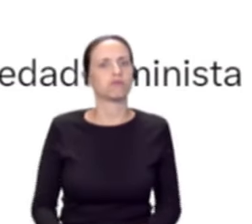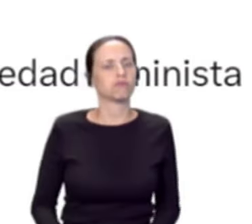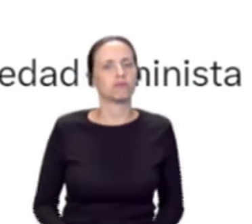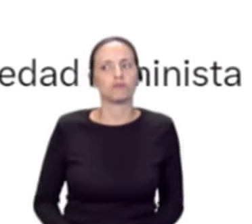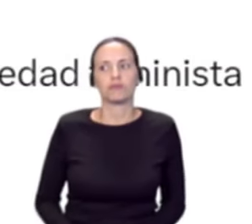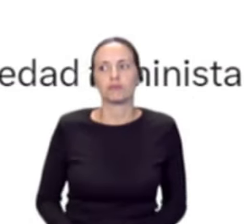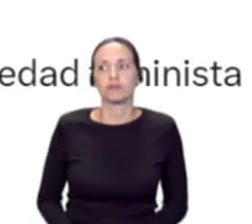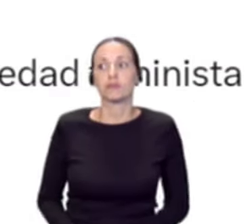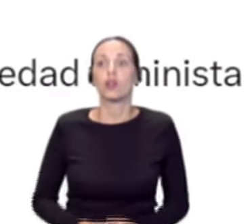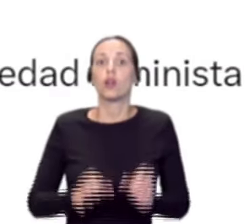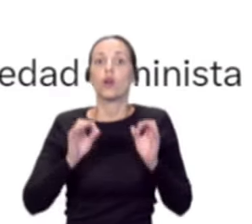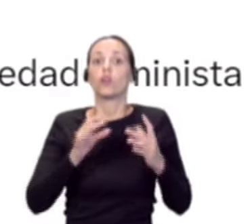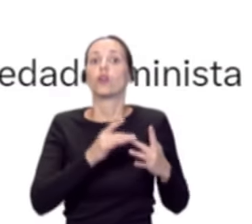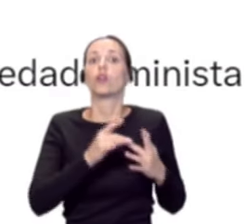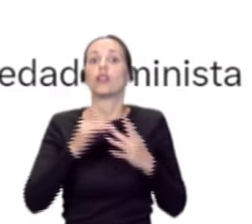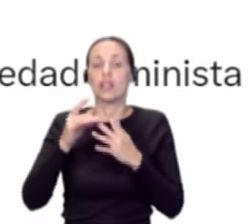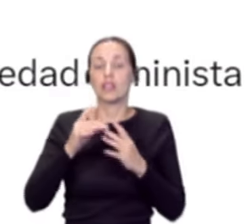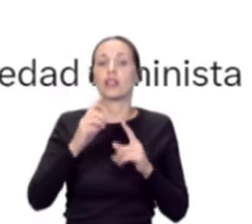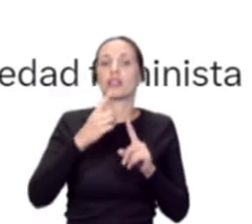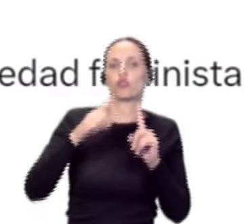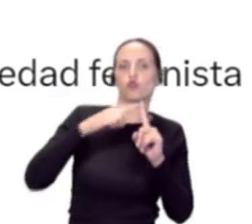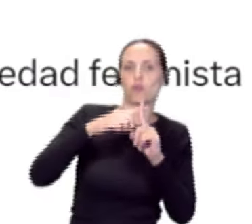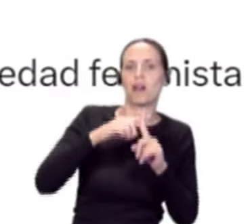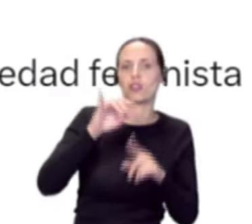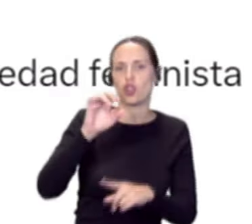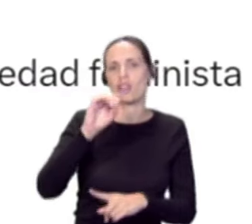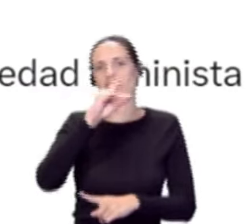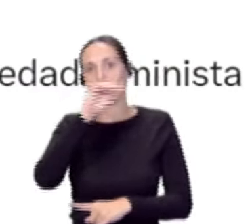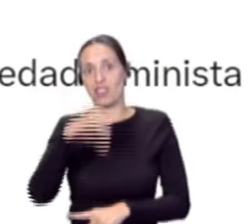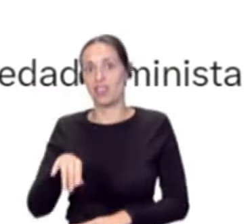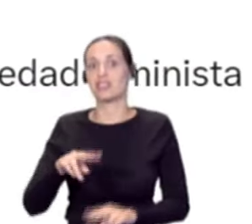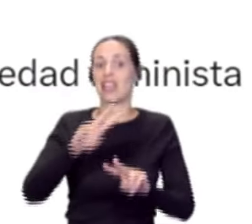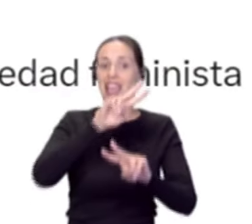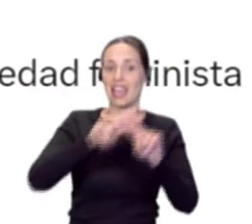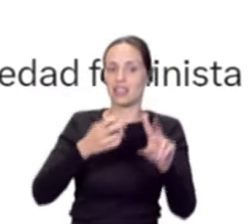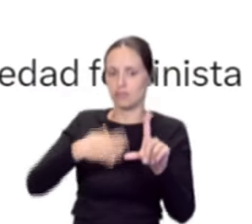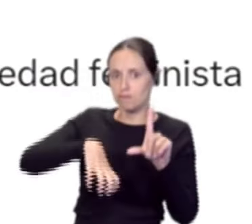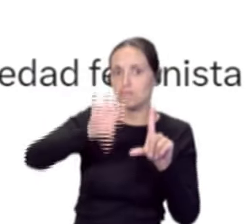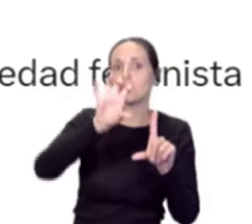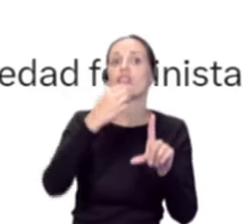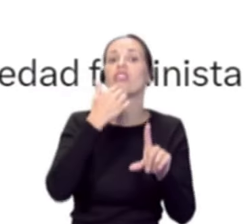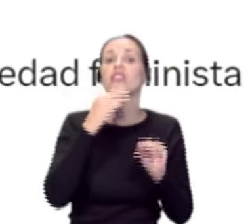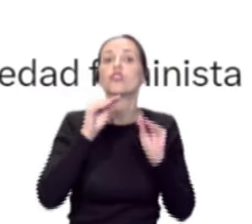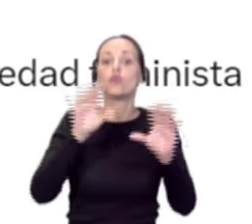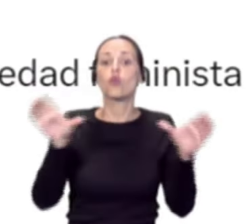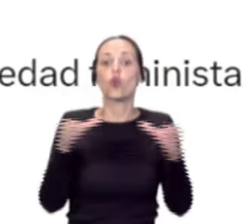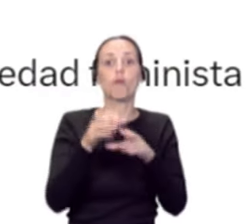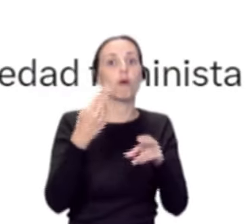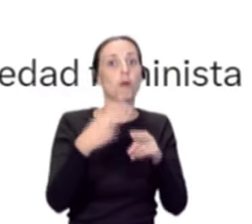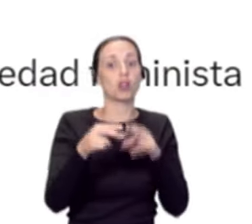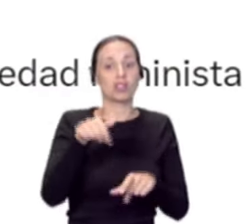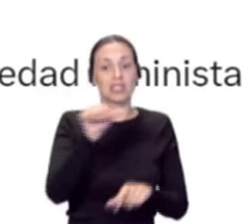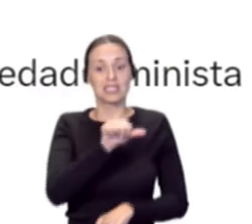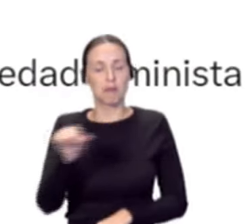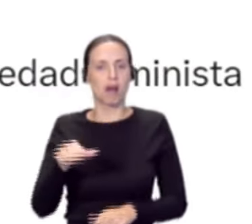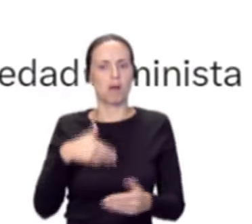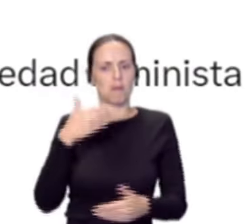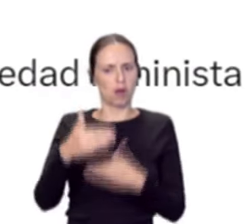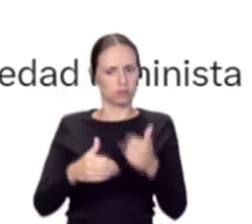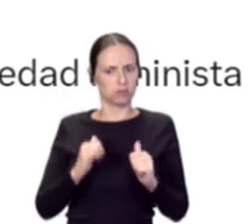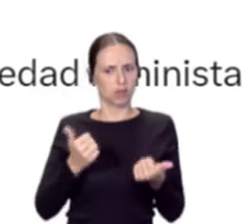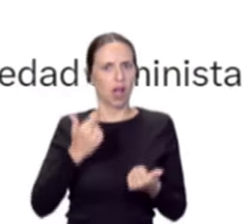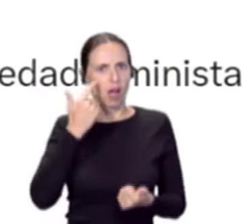Bueno, y la líder de Sumar, Yolanda Díaz, ha dicho en un mensaje en la red social X que su partido ha iniciado esta semana pues un proceso para recabar información